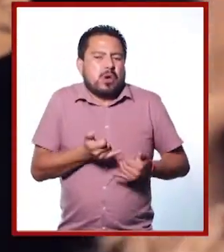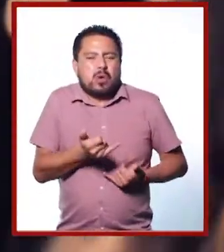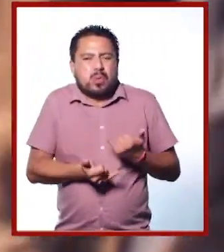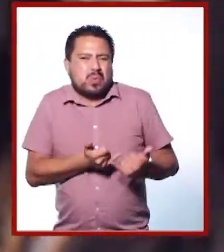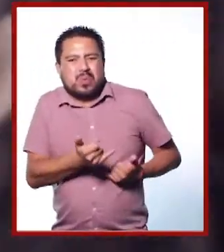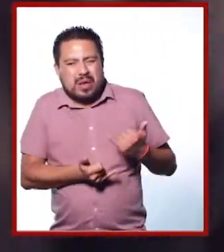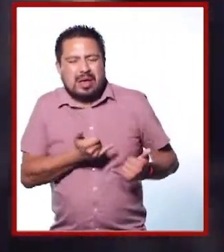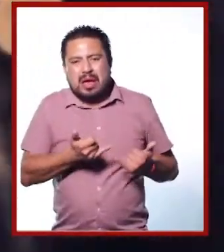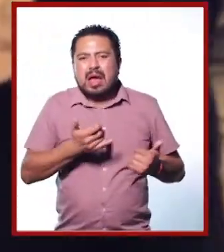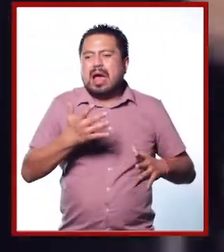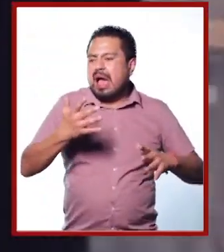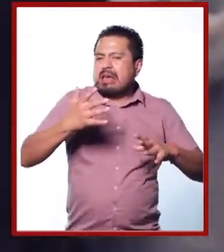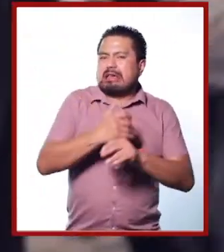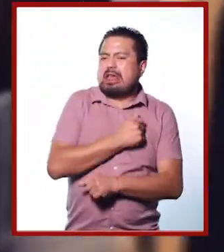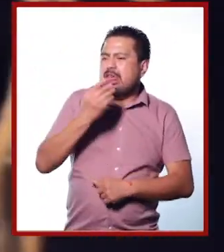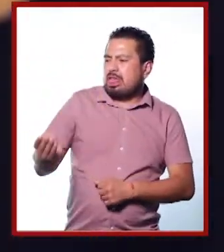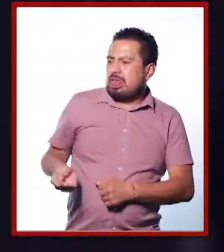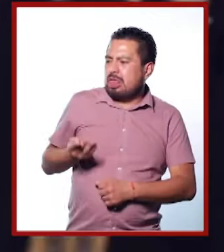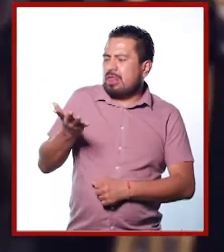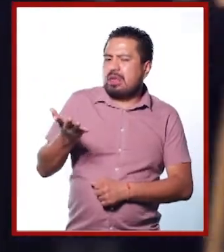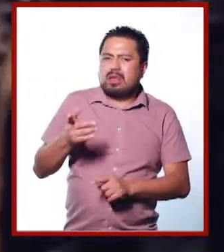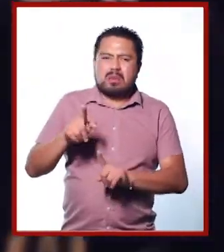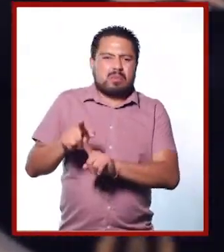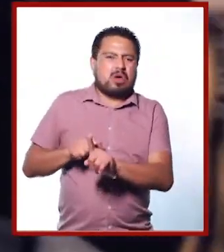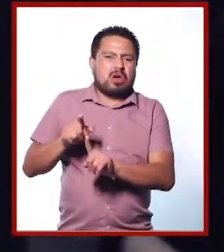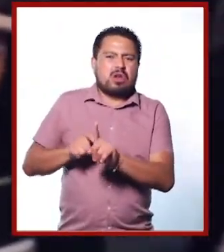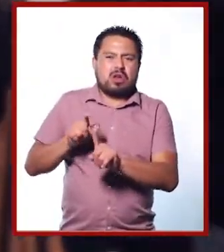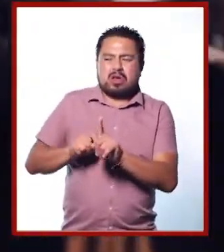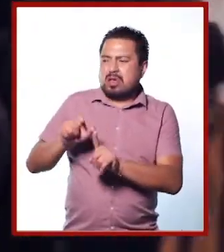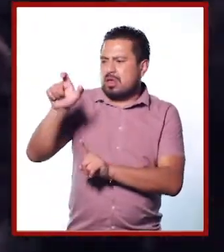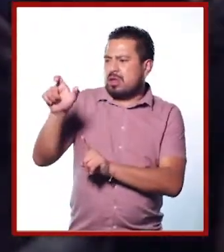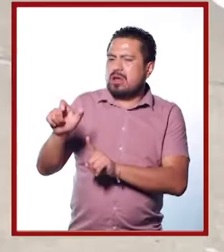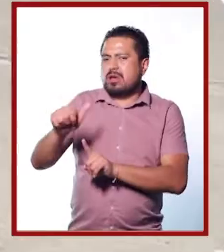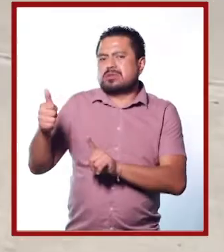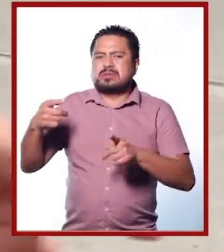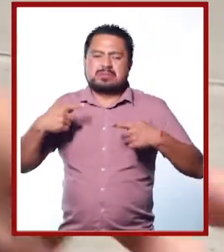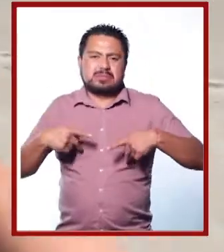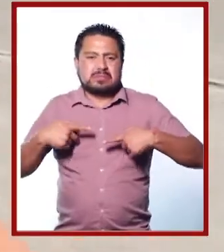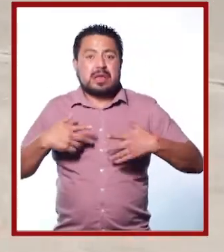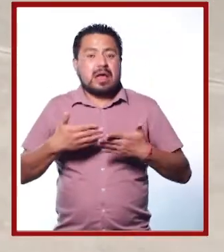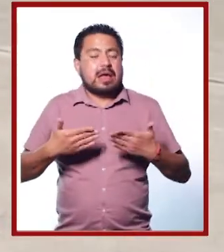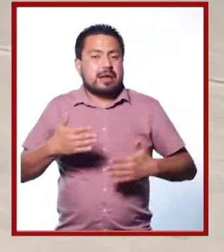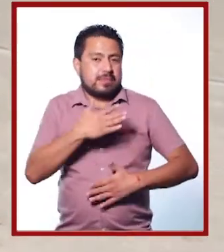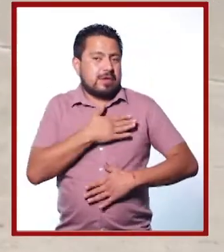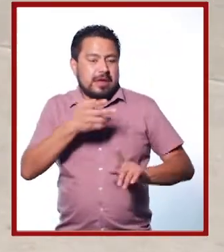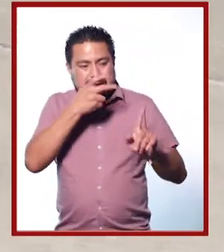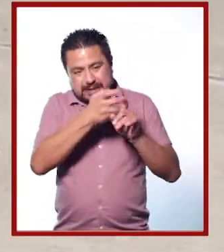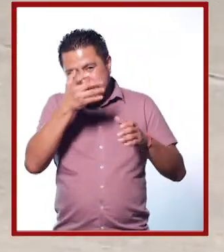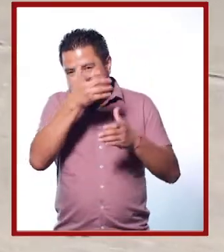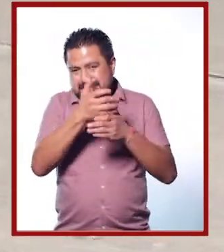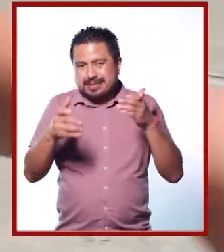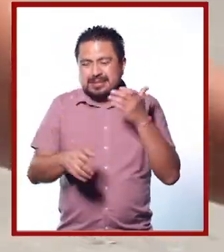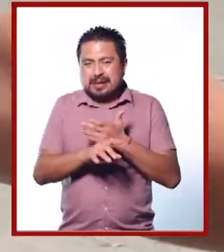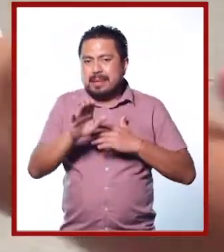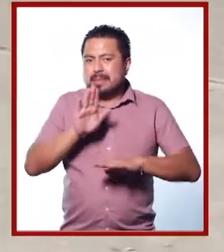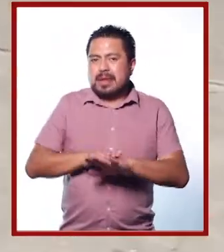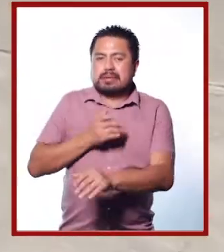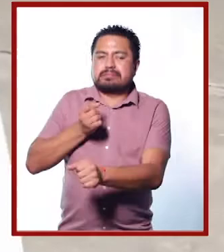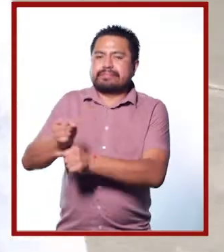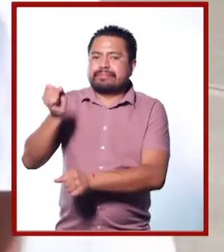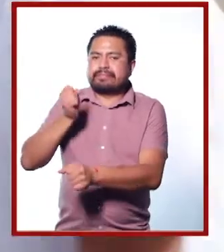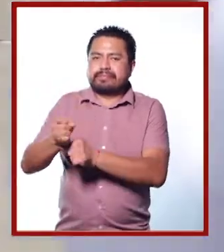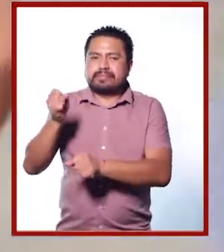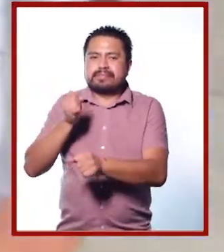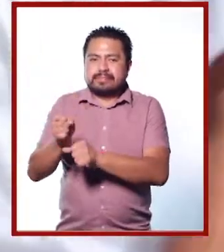jugando, los apodos, el burlarme de las características de otra persona. Entonces, bueno, estas conductas son